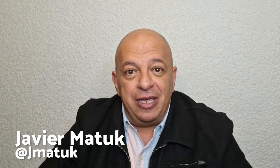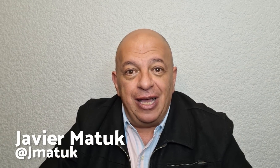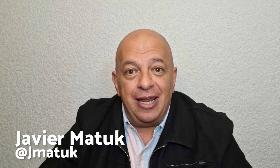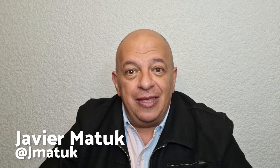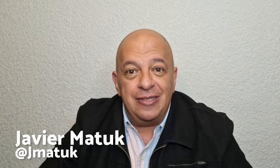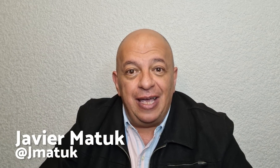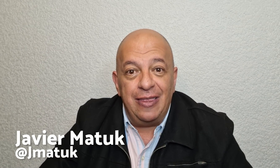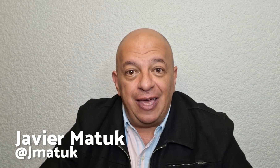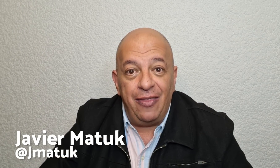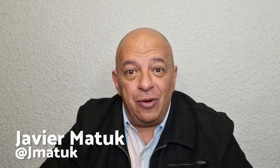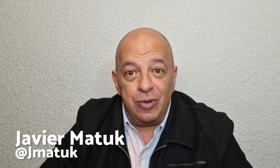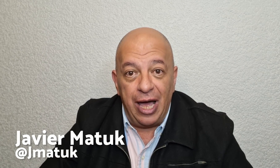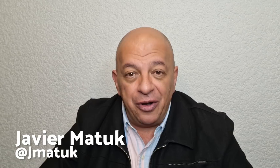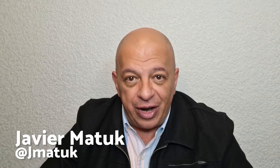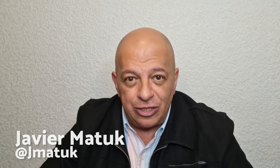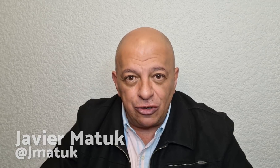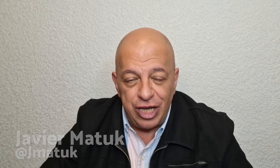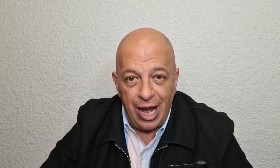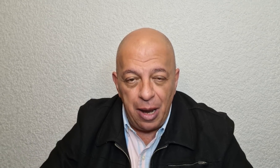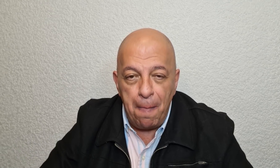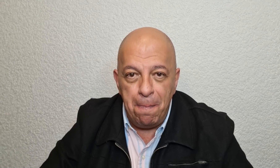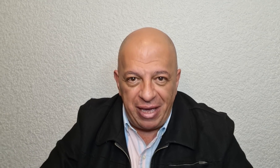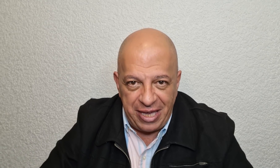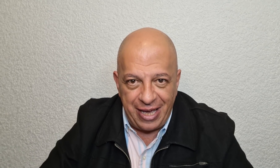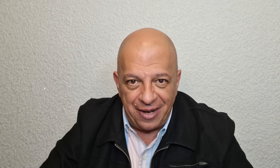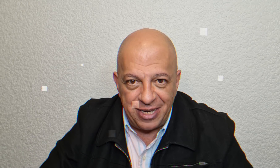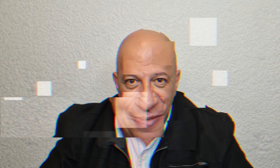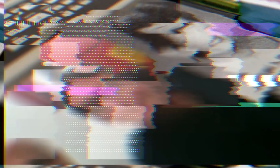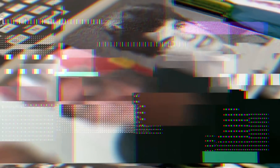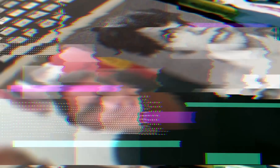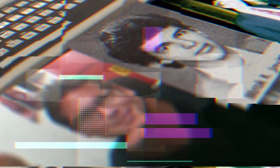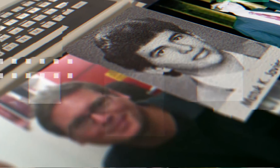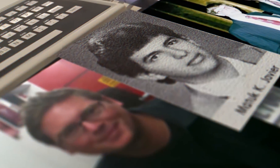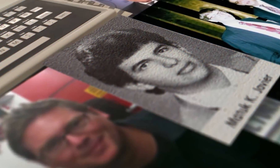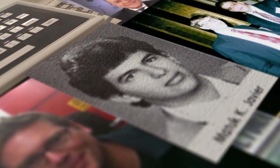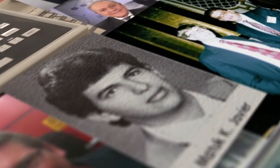a platicar de esta idea de una red social mexicana